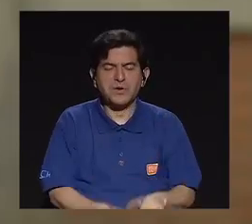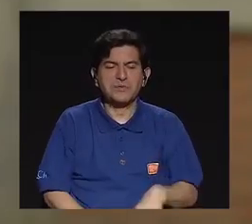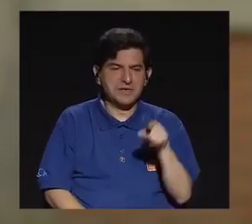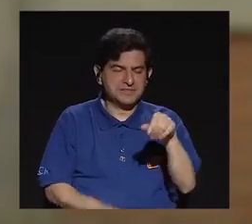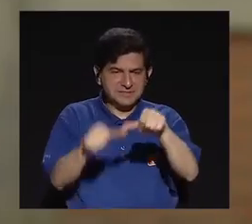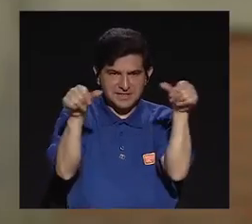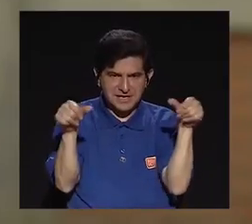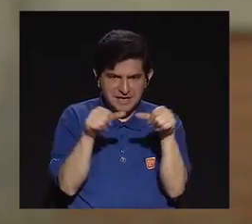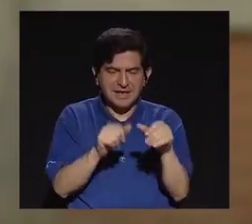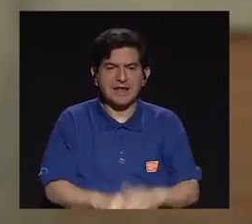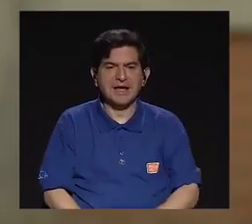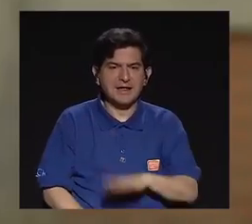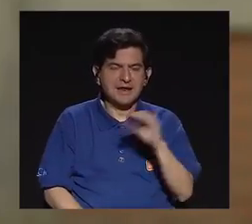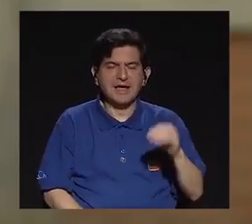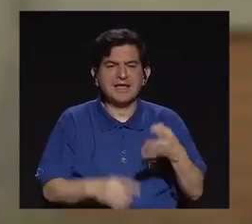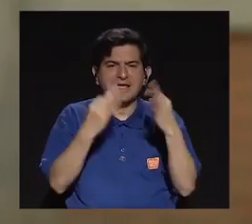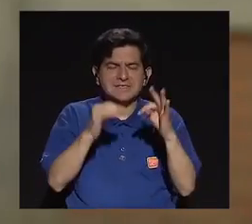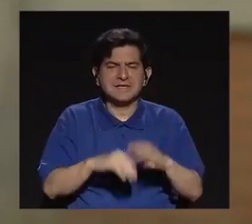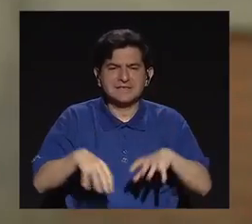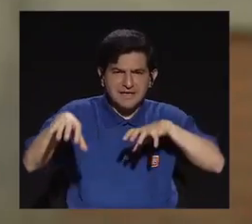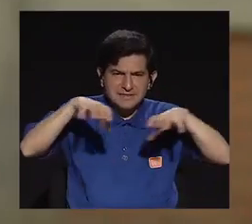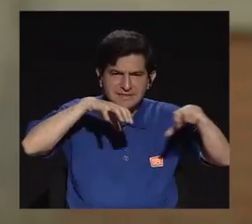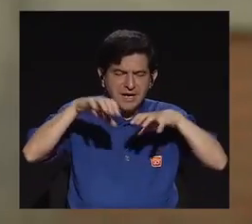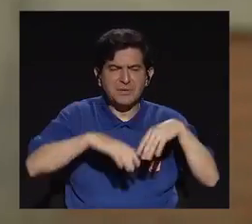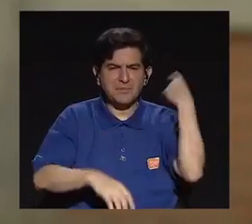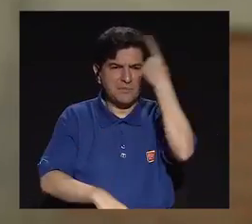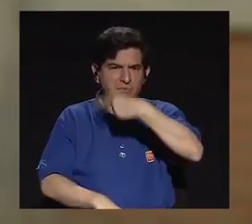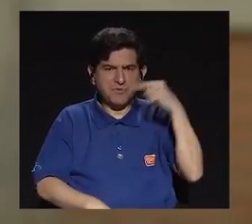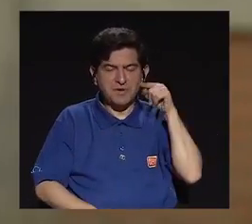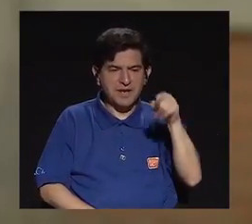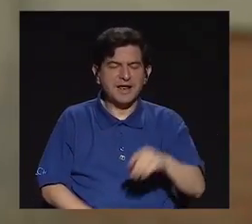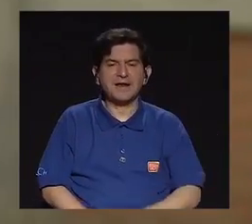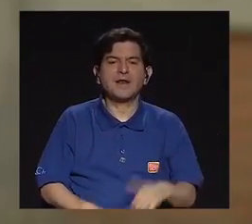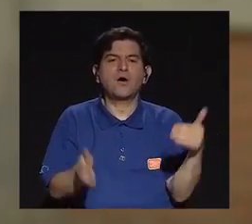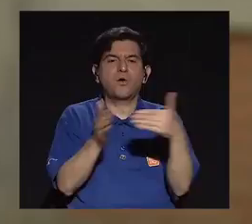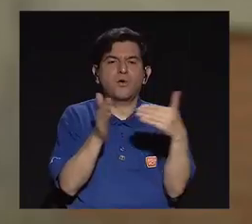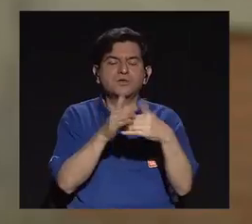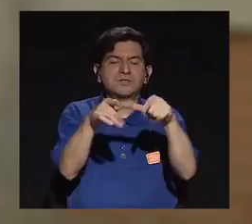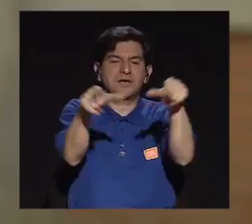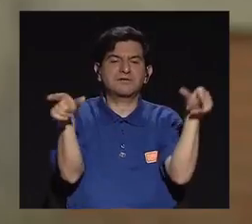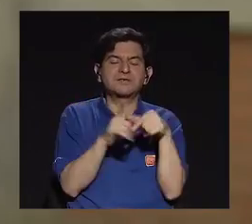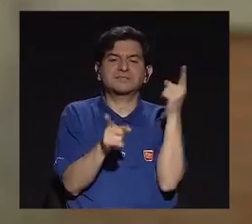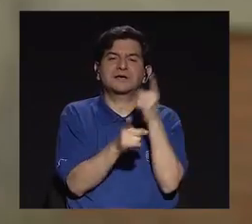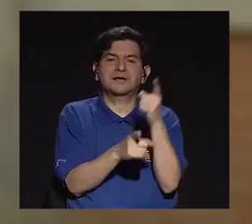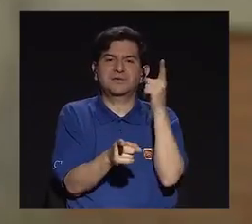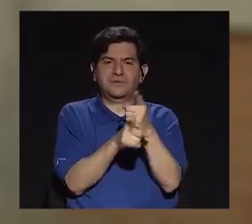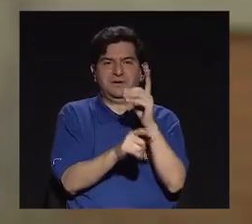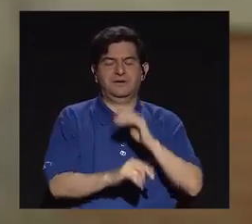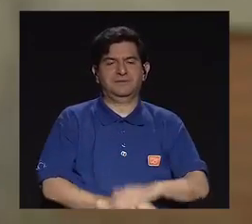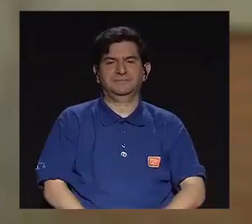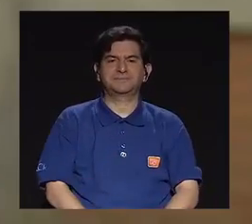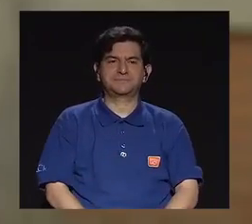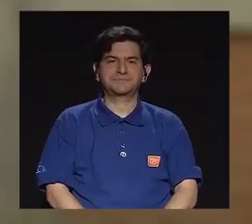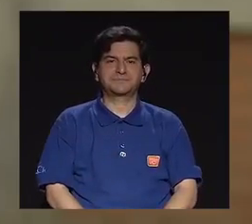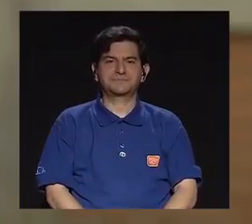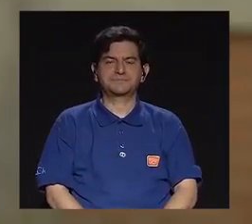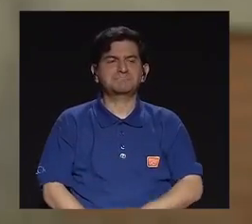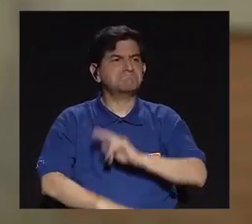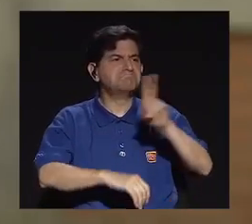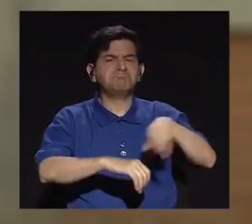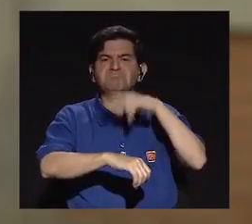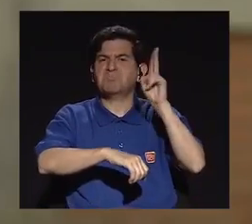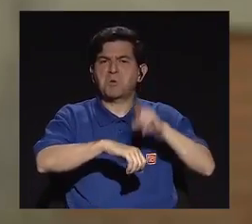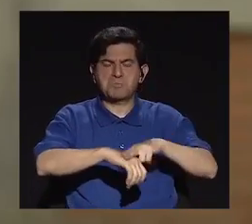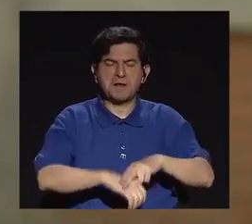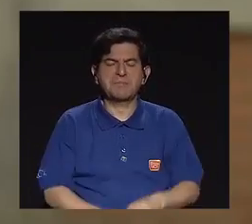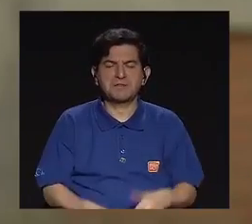reposición, movimientos de la cabeza para hacer que ese cristalito vuelva al lugar donde tiene que estar. Generalmente, si se logra reposicionar el otolito